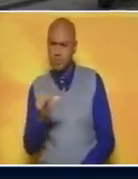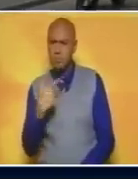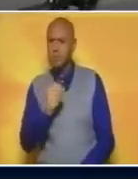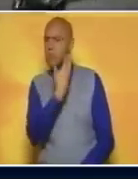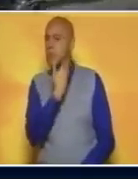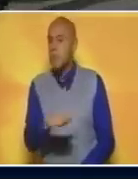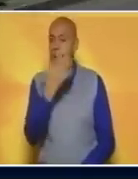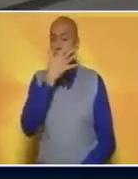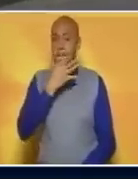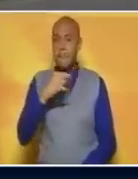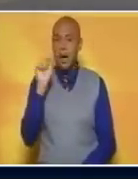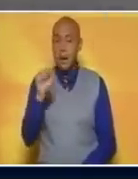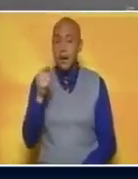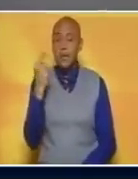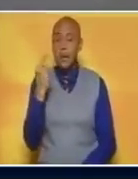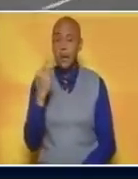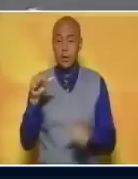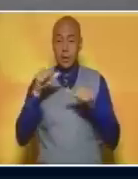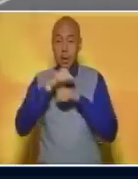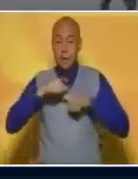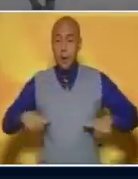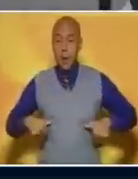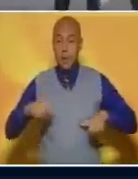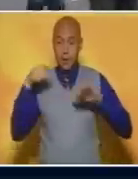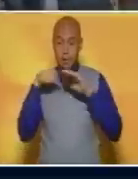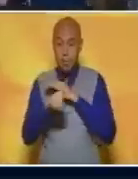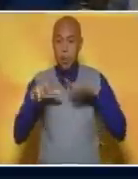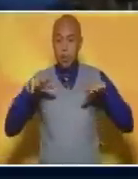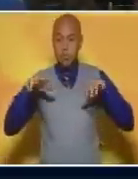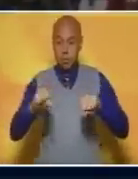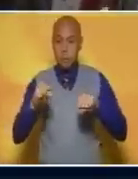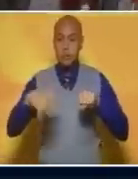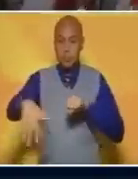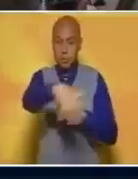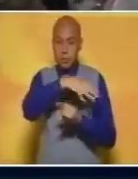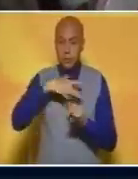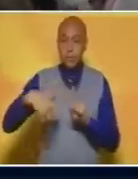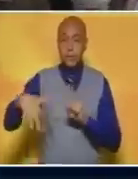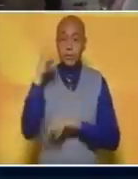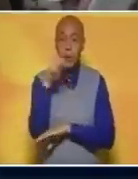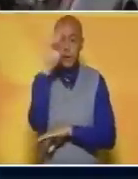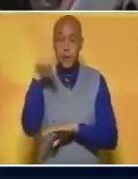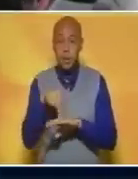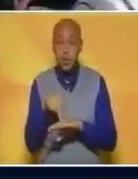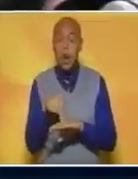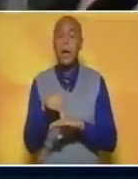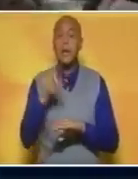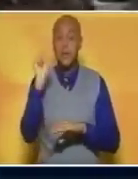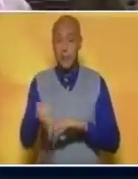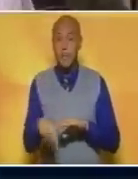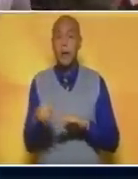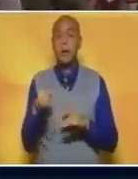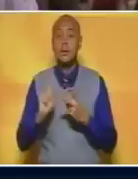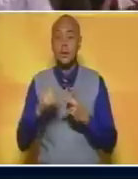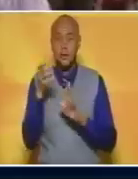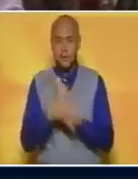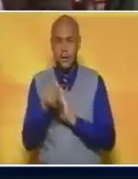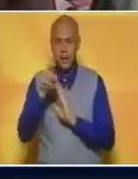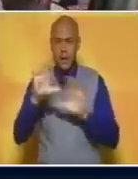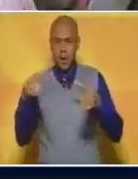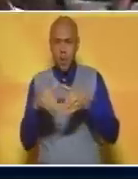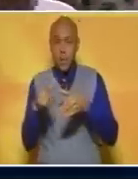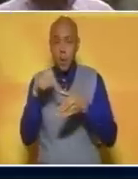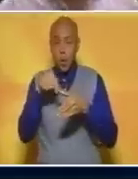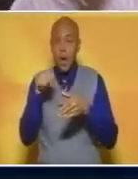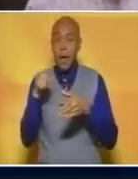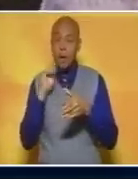él catalogó como militarización del Palacio Federal Legislativo y señaló que esa comisión